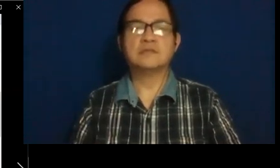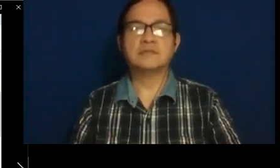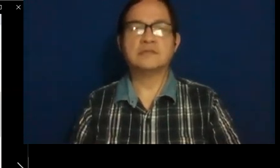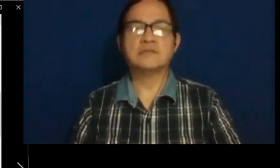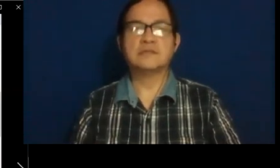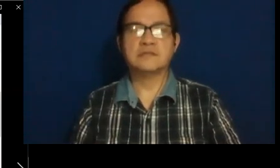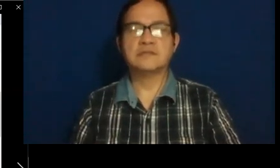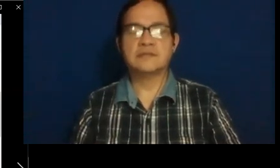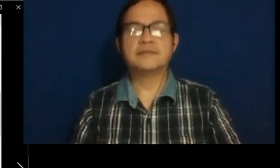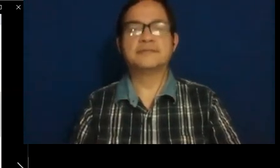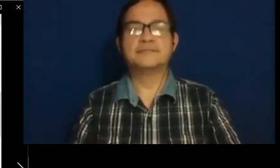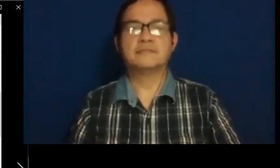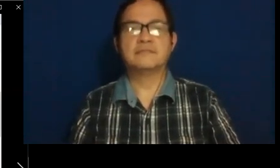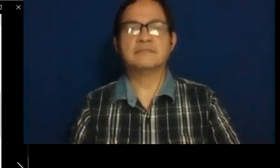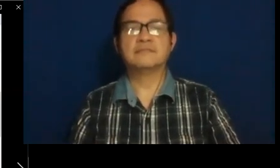1170.